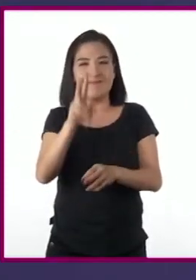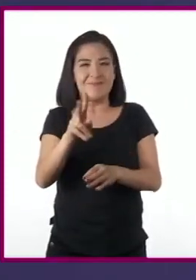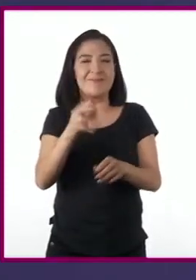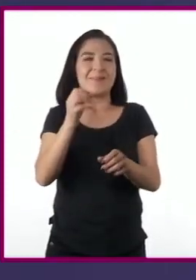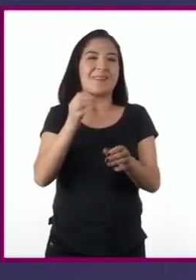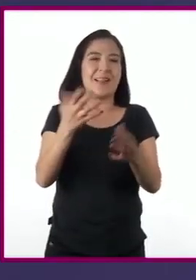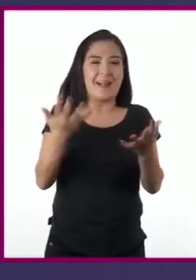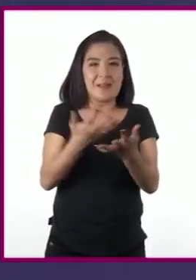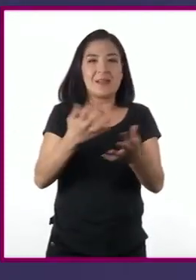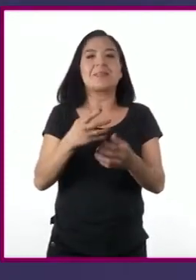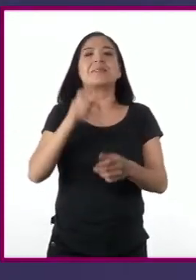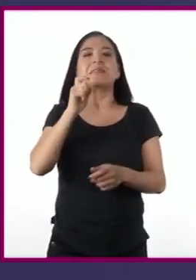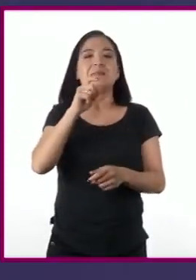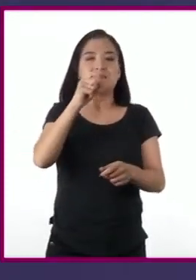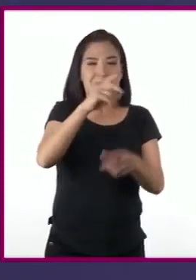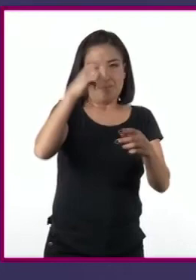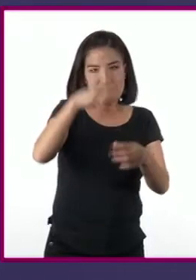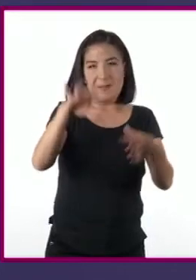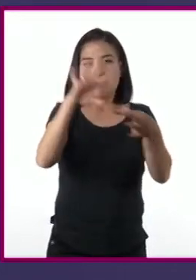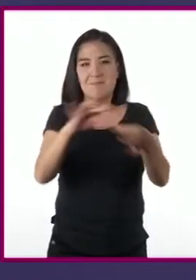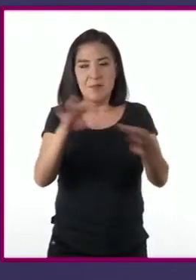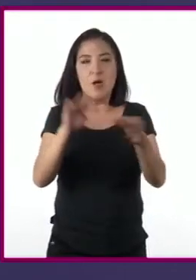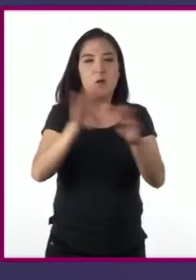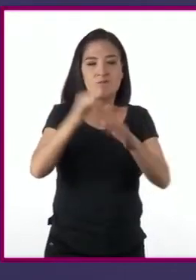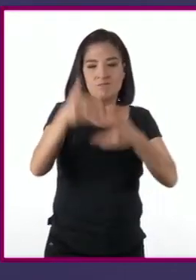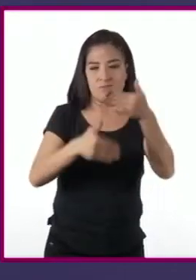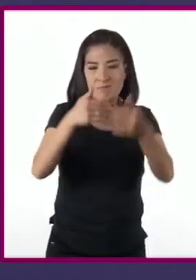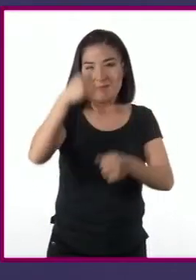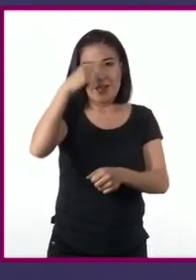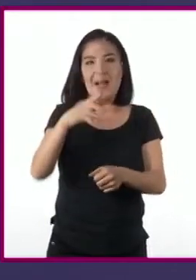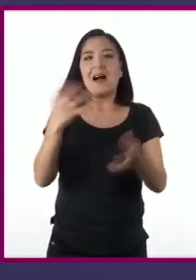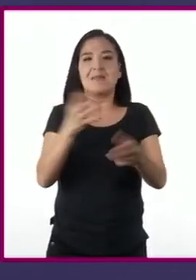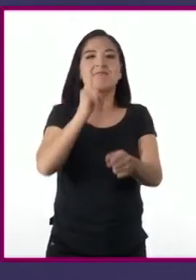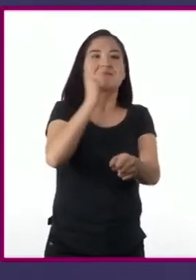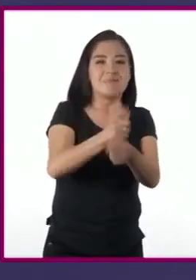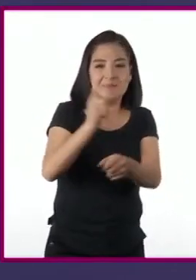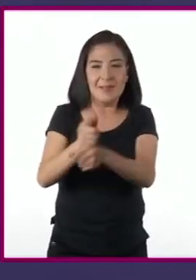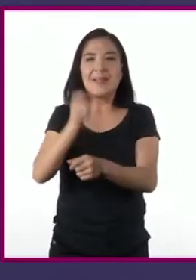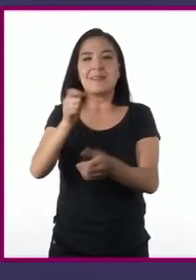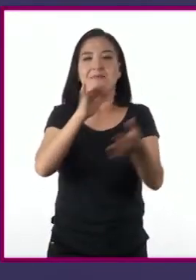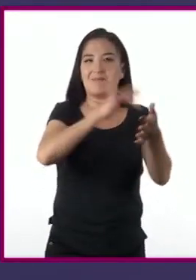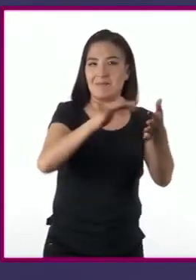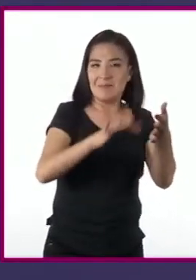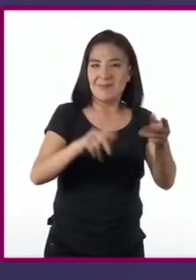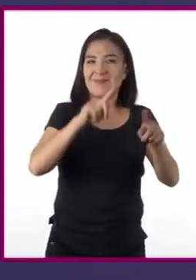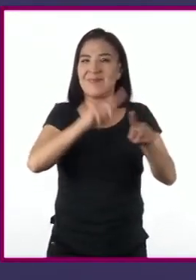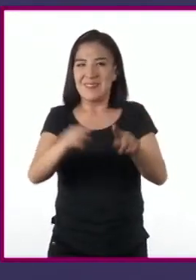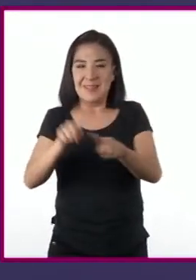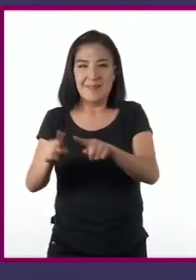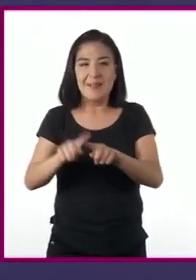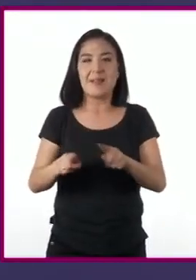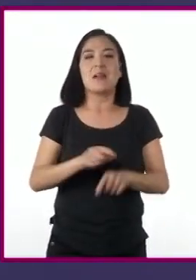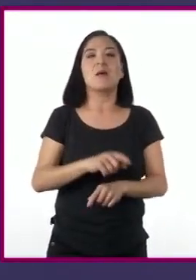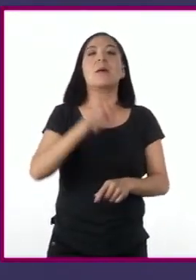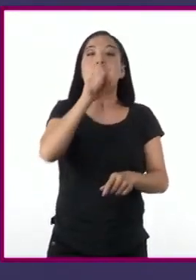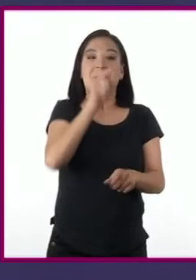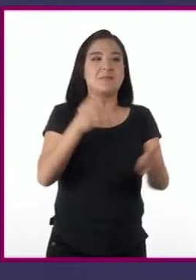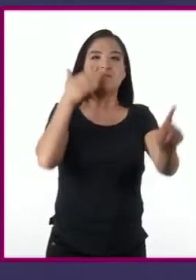explicado el proceso que debemos llevar para encontrar información en diversos textos que aborden el mismo